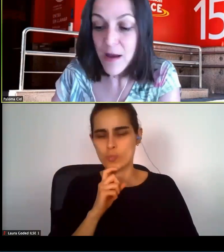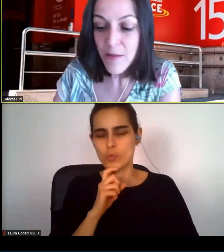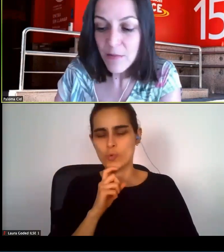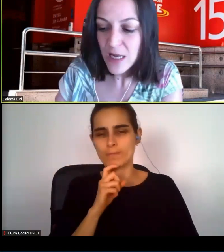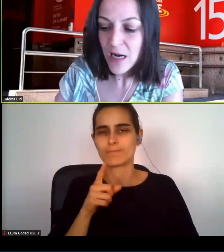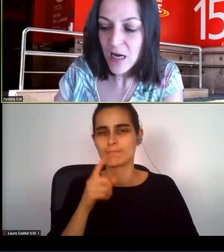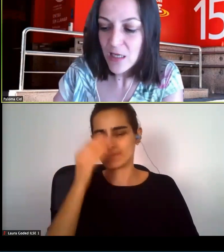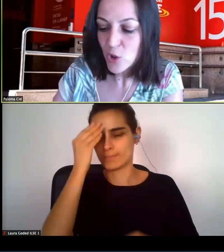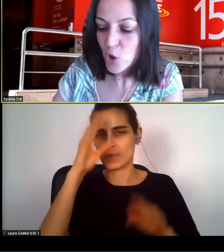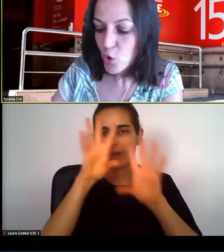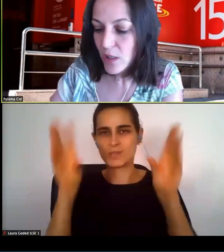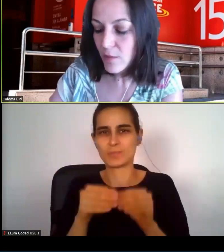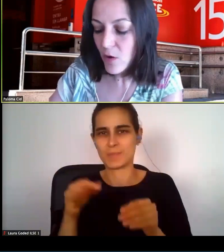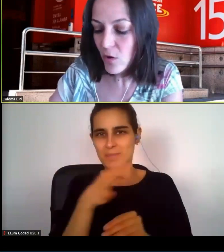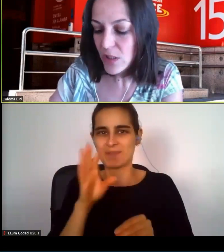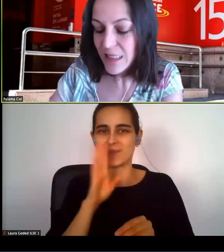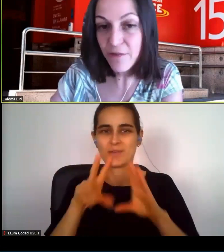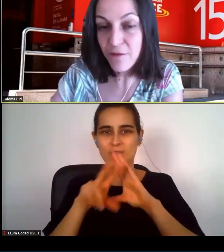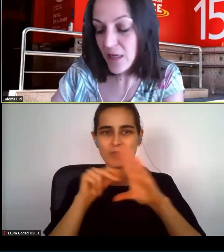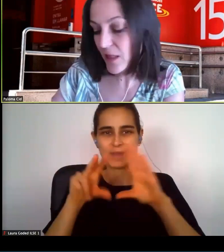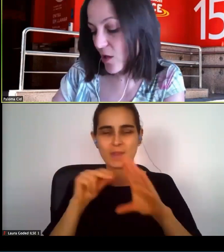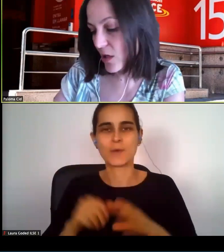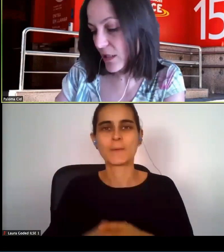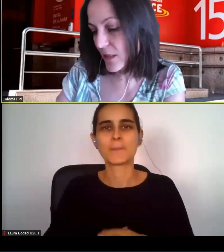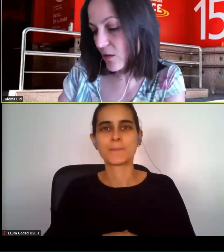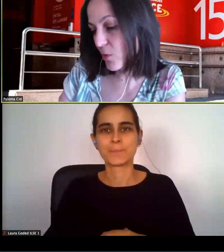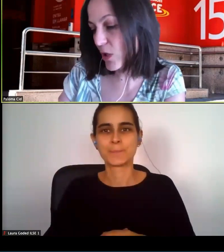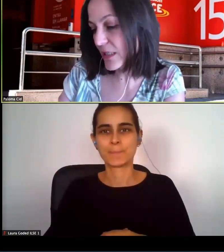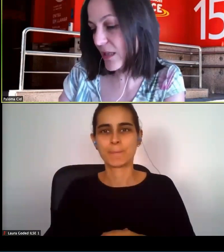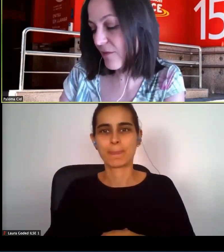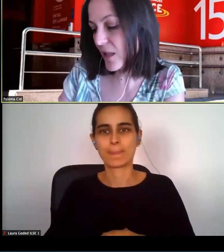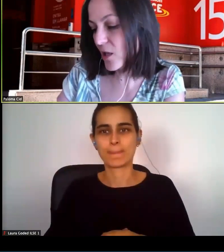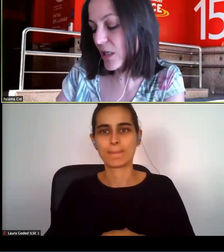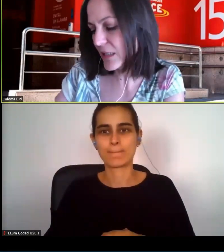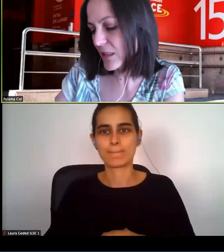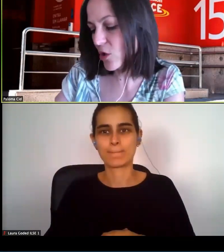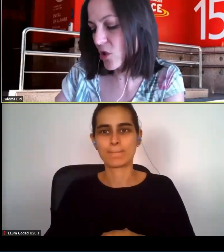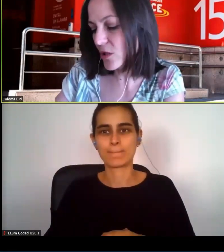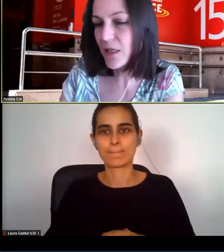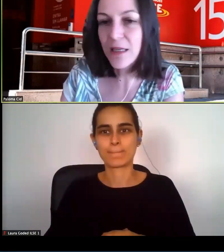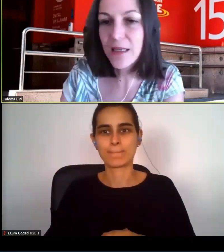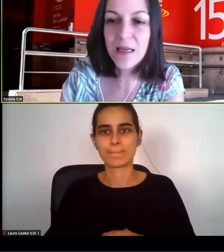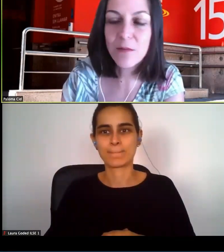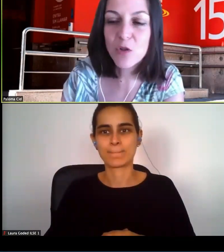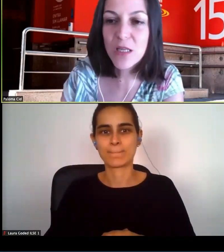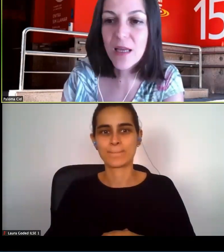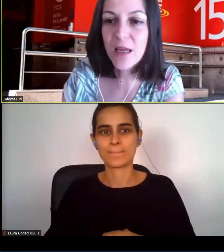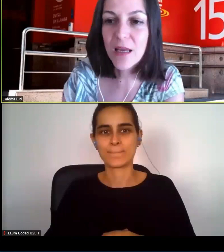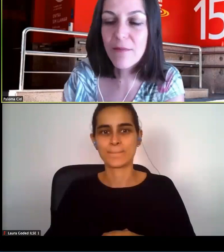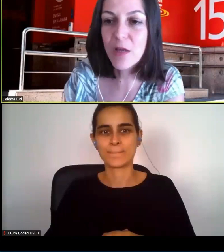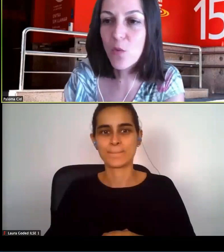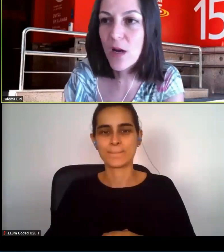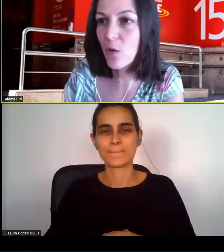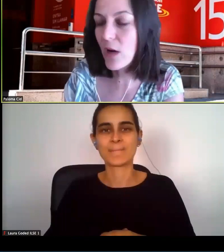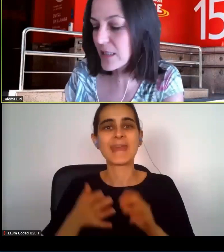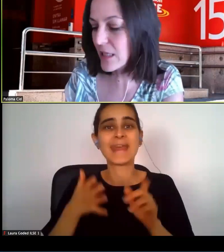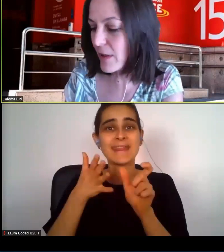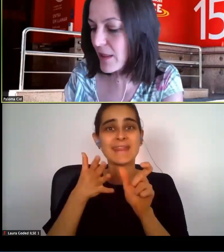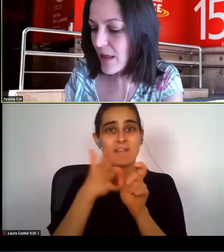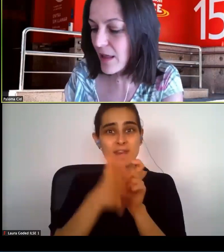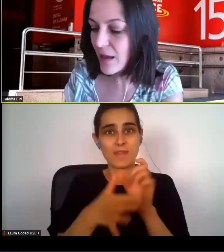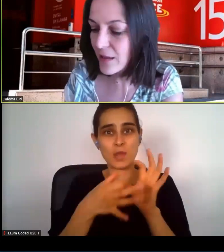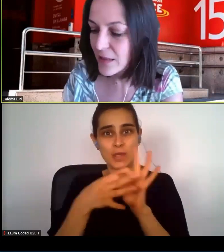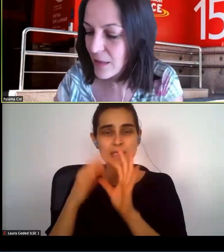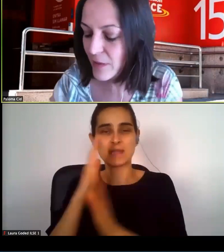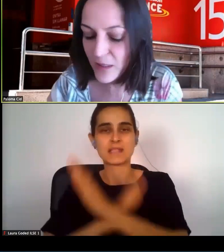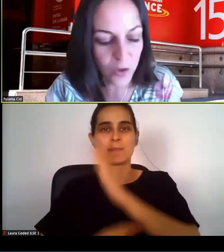Ya vamos a ir a las dos últimas definiciones, bloques de definiciones, que tenemos que vincular con la